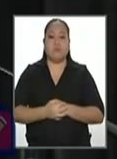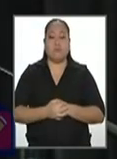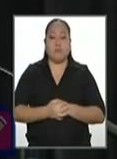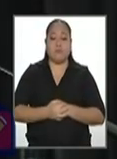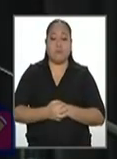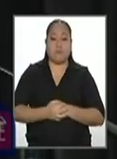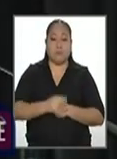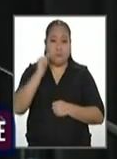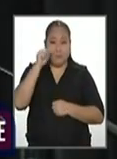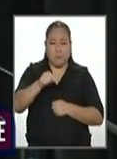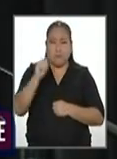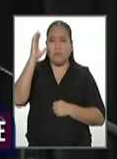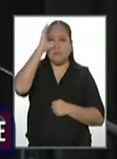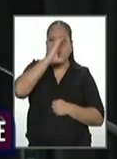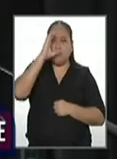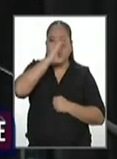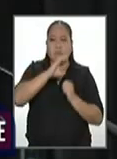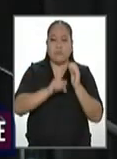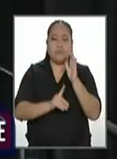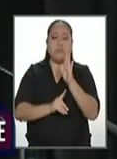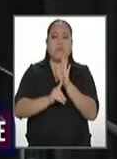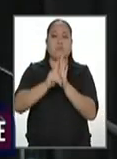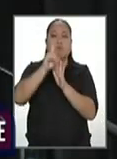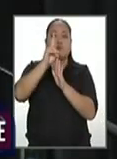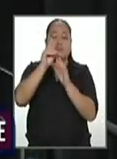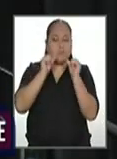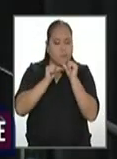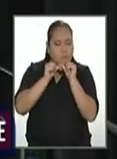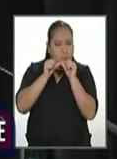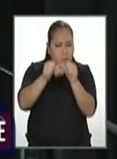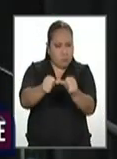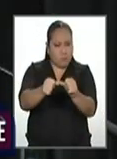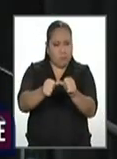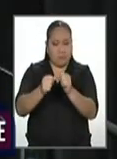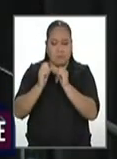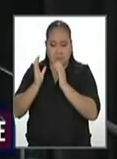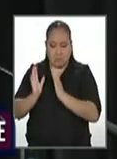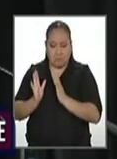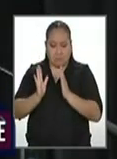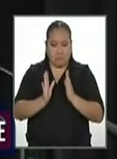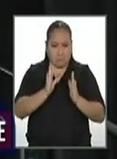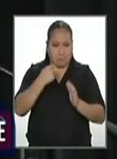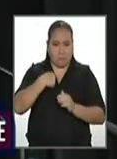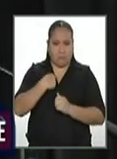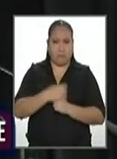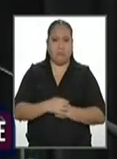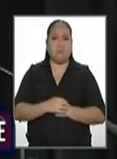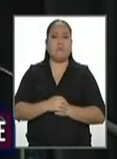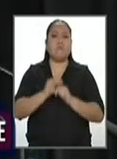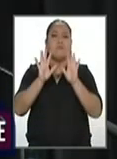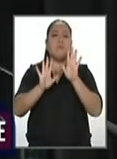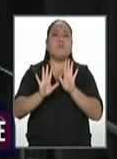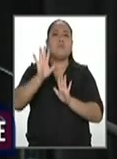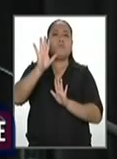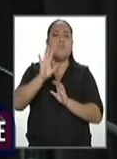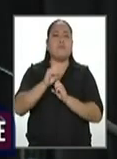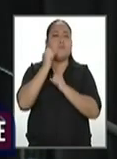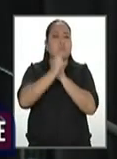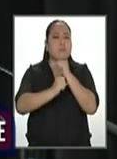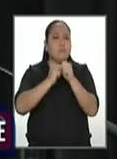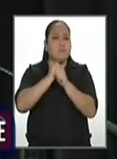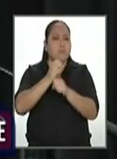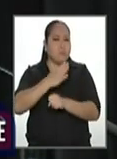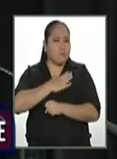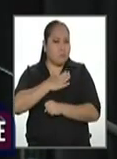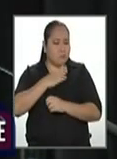En esta búsqueda del desarrollo sostenible, preparándome, 15 años de mi vida he